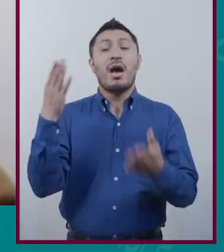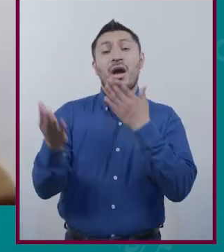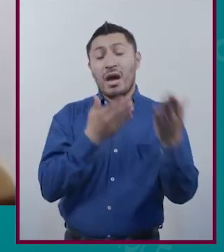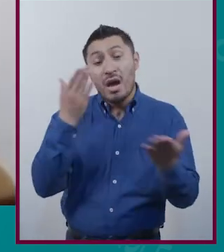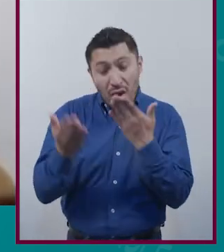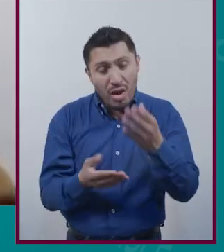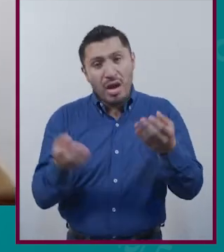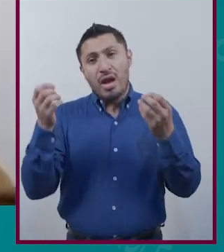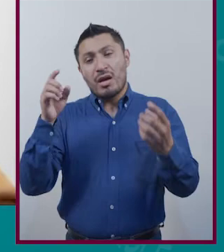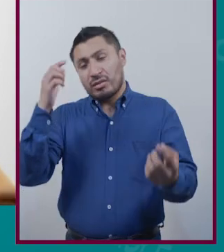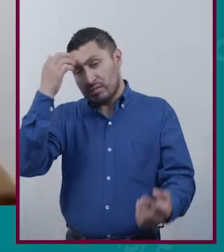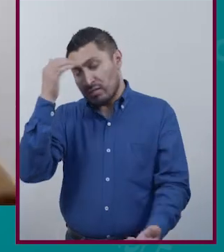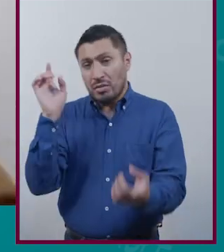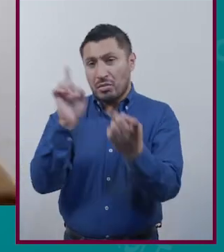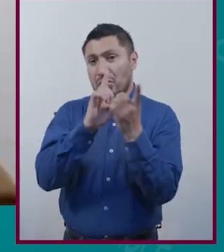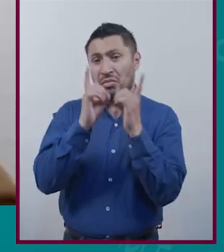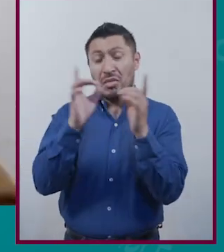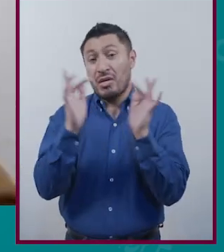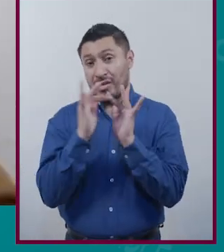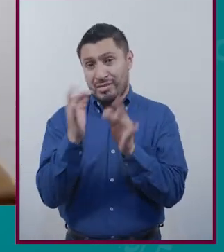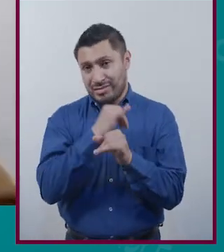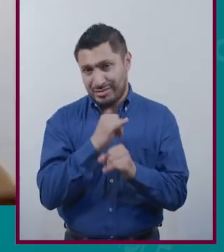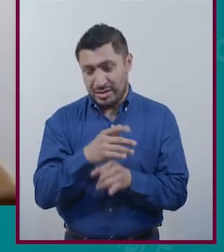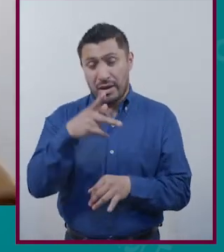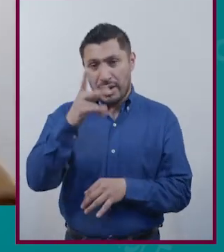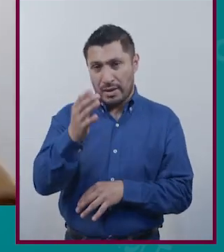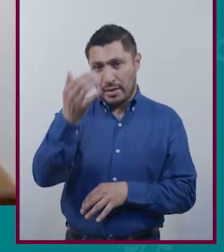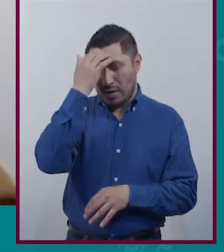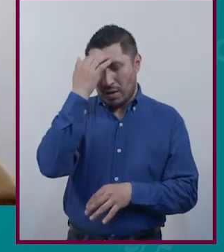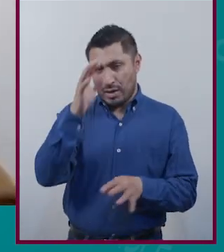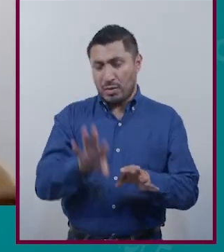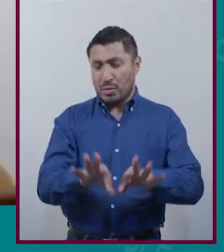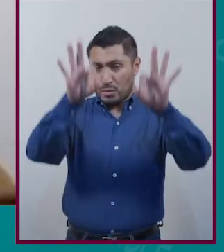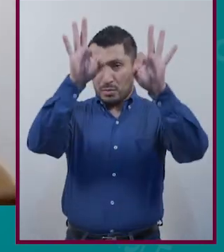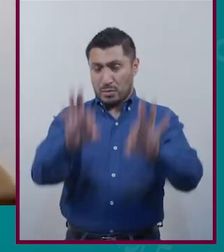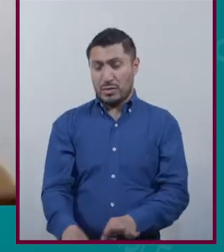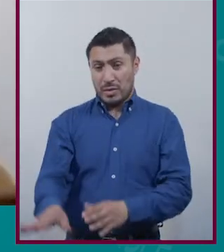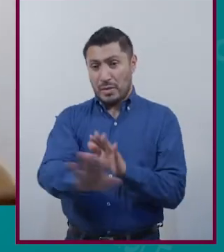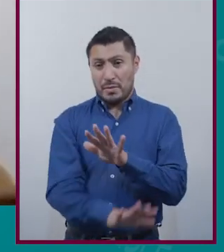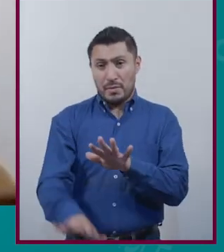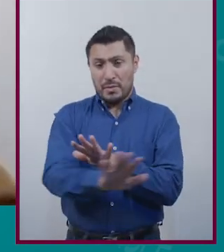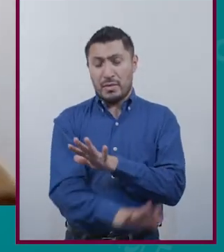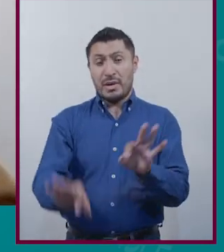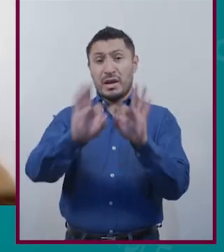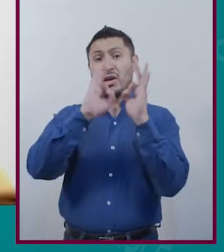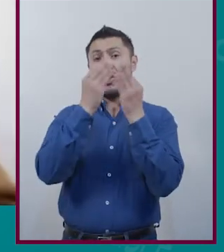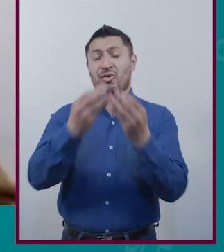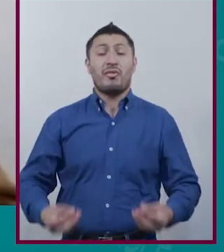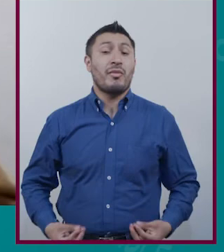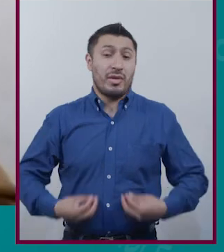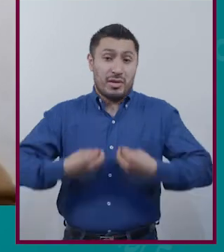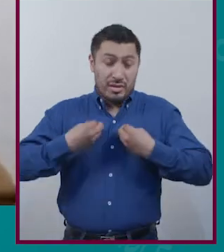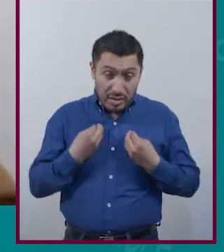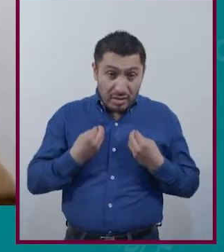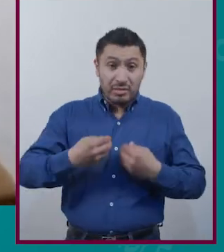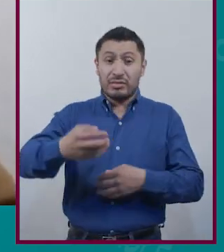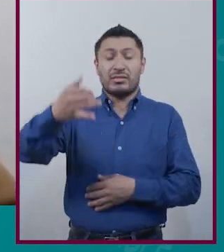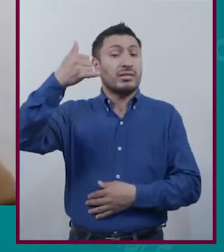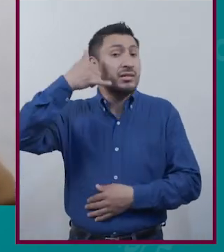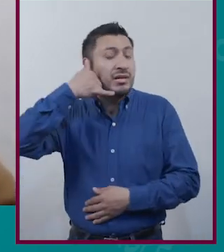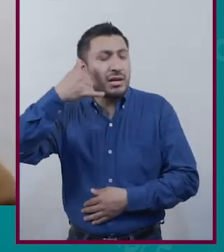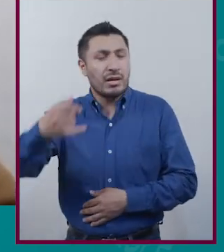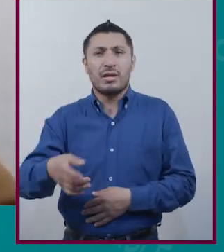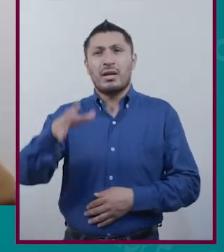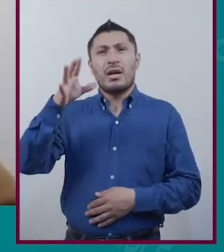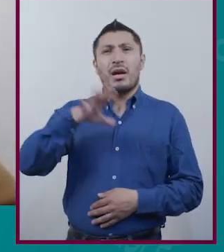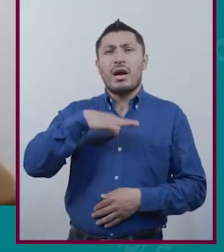estudiar, socializar, pero se ha convertido en el eje de nuestro ecosistema. Con el teléfono